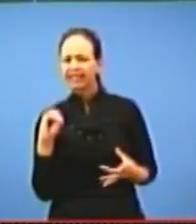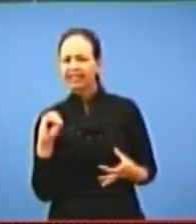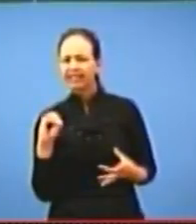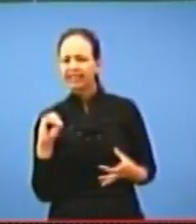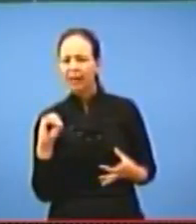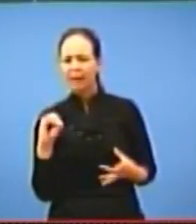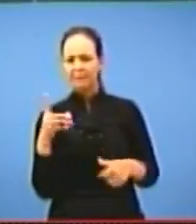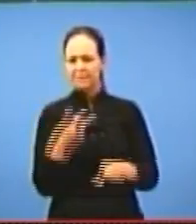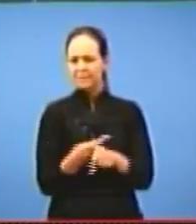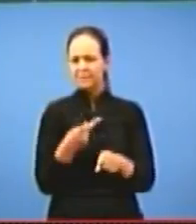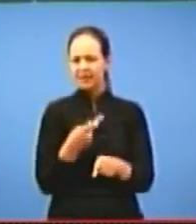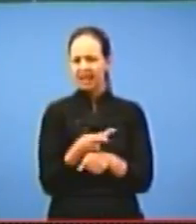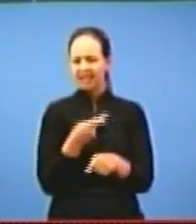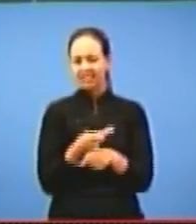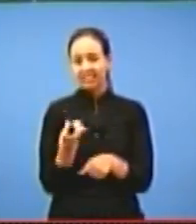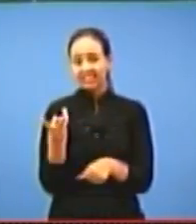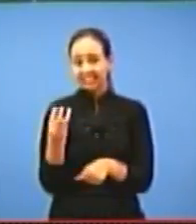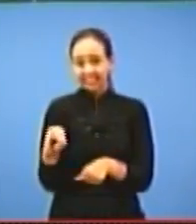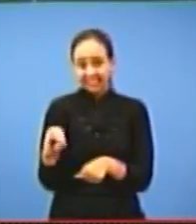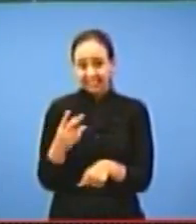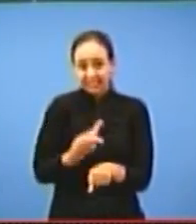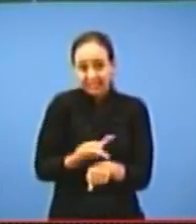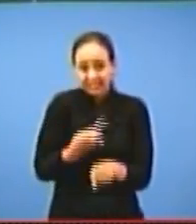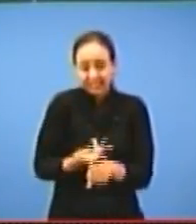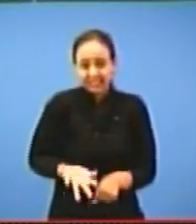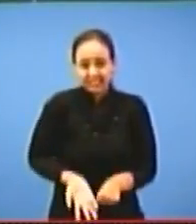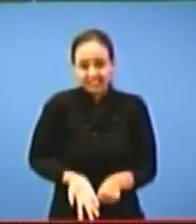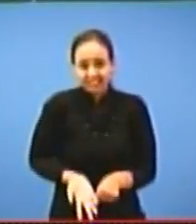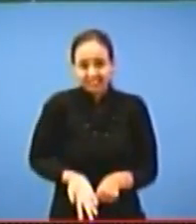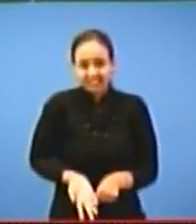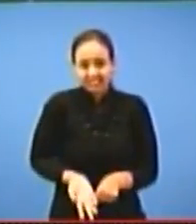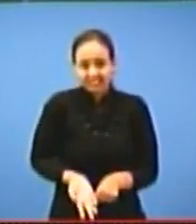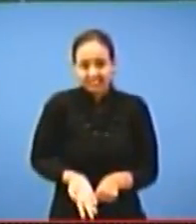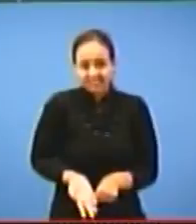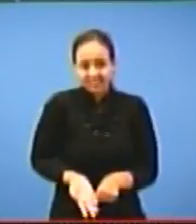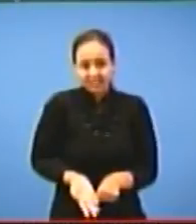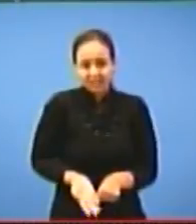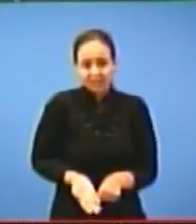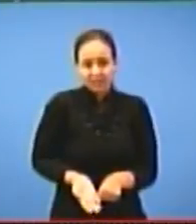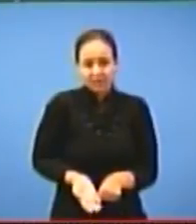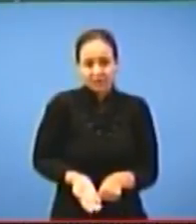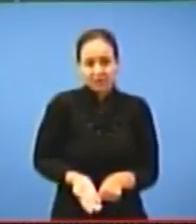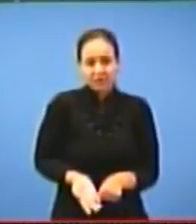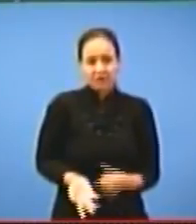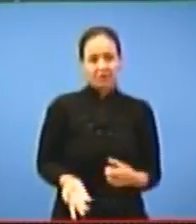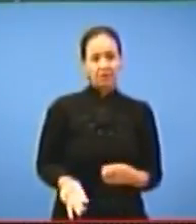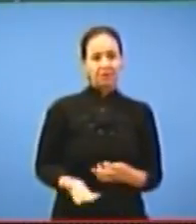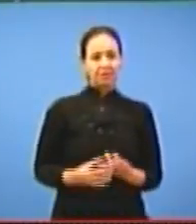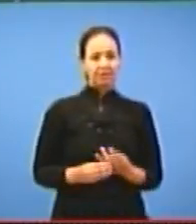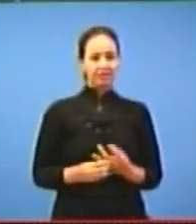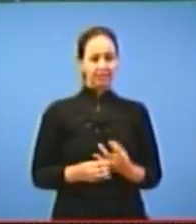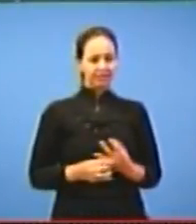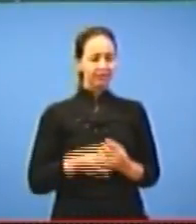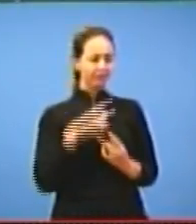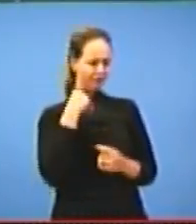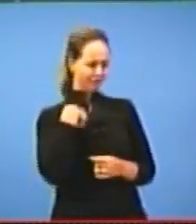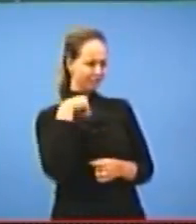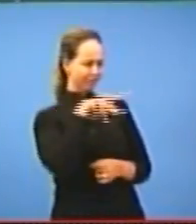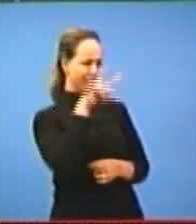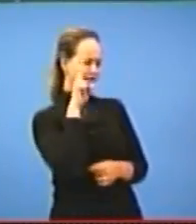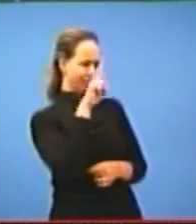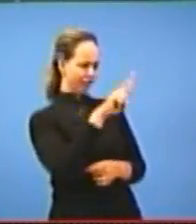plata. El profeta aquí en el Antiguo Testamento reclama esto. El padre hablando para el profeta.